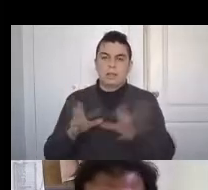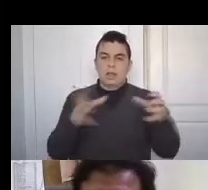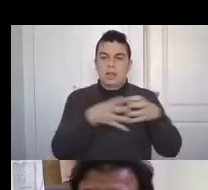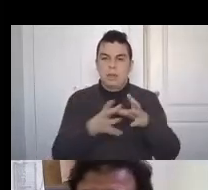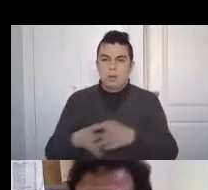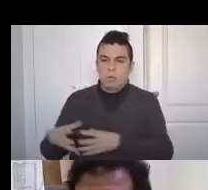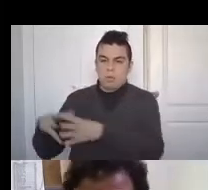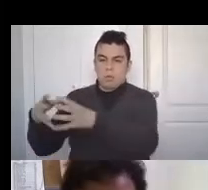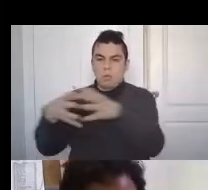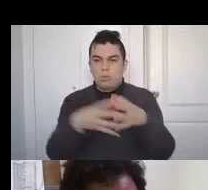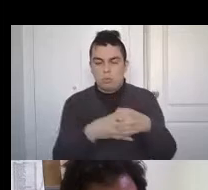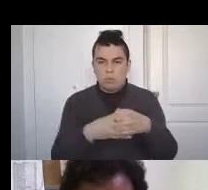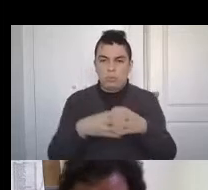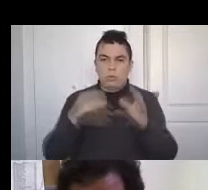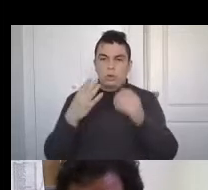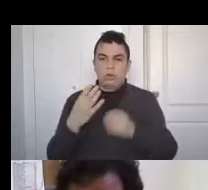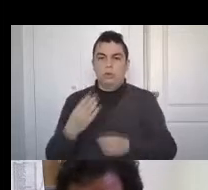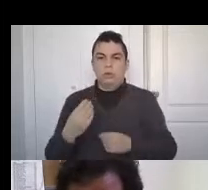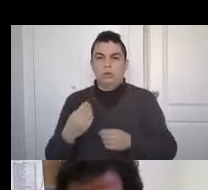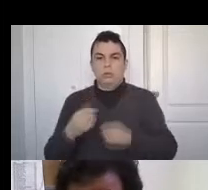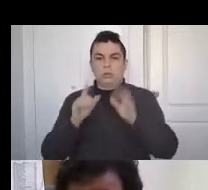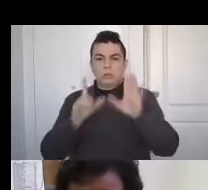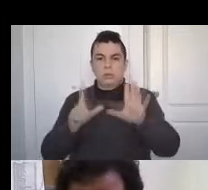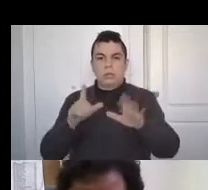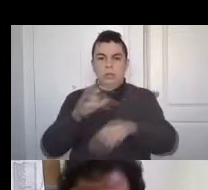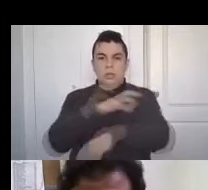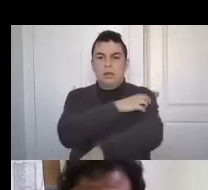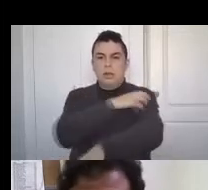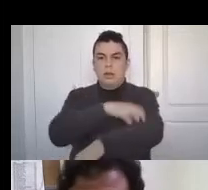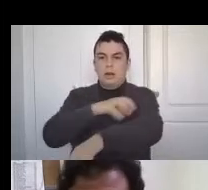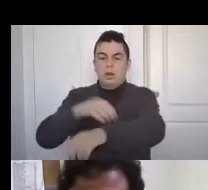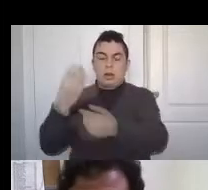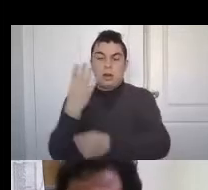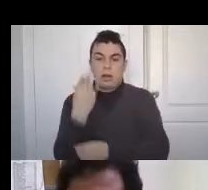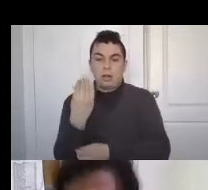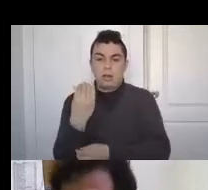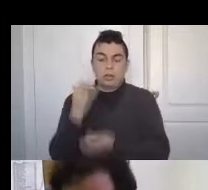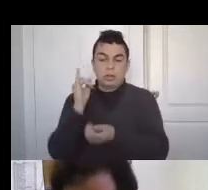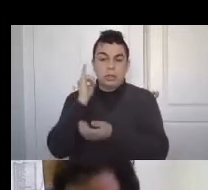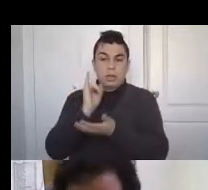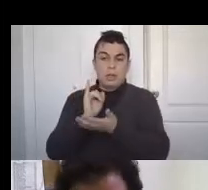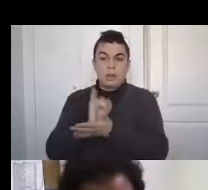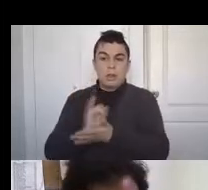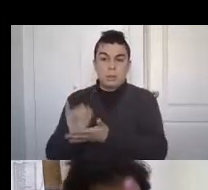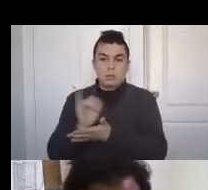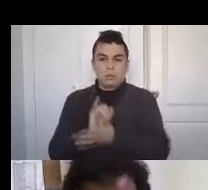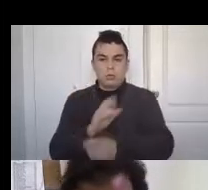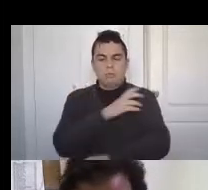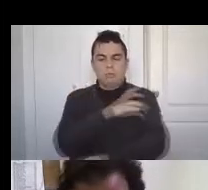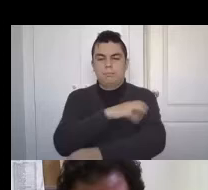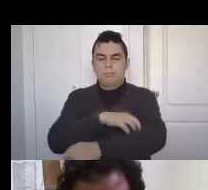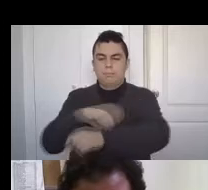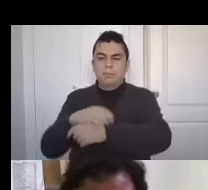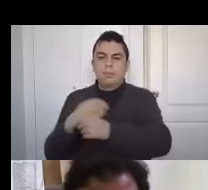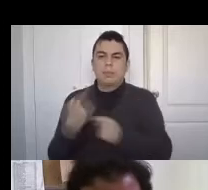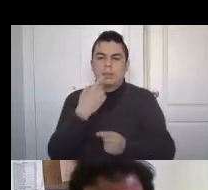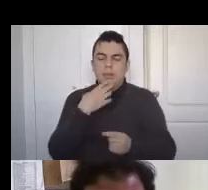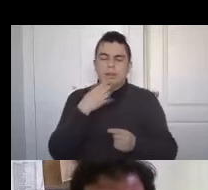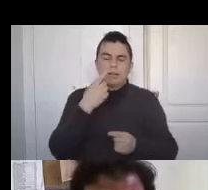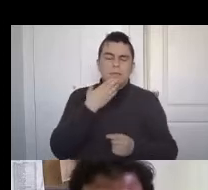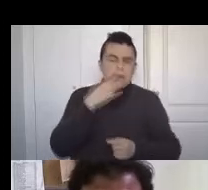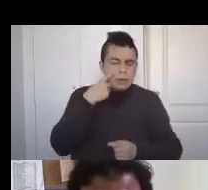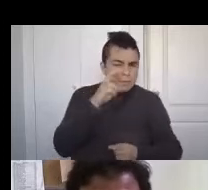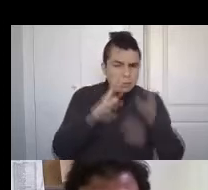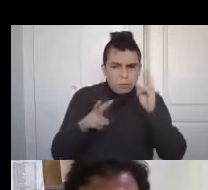que también están viendo, ¿cierto?, y vigilando cuáles son las mutaciones o las variantes nuevas que andan